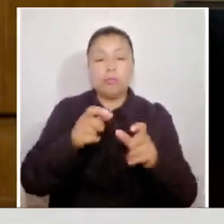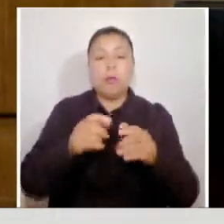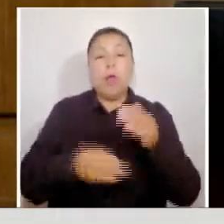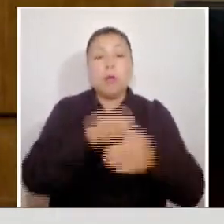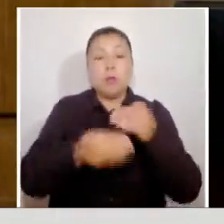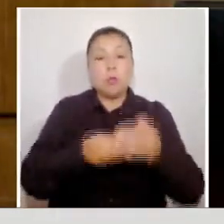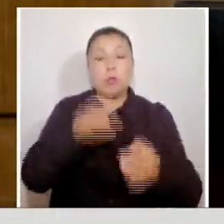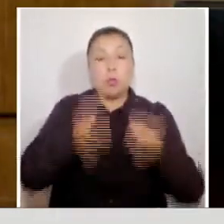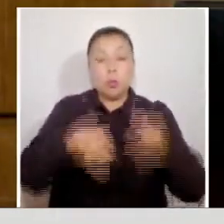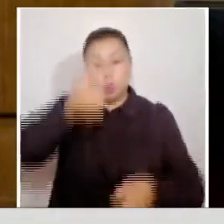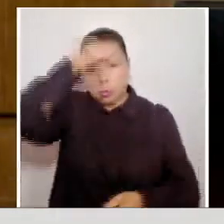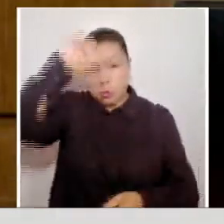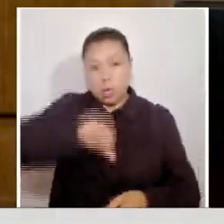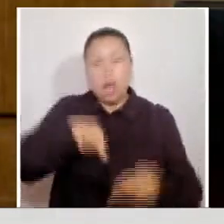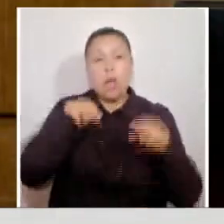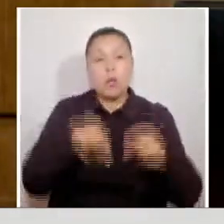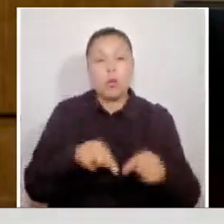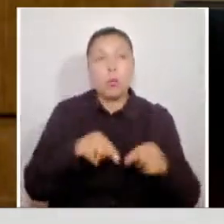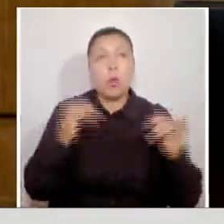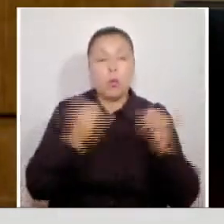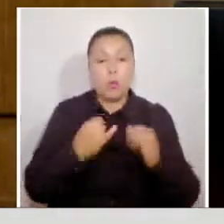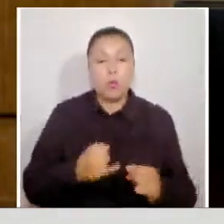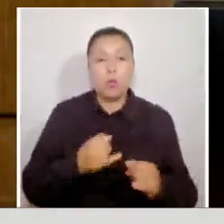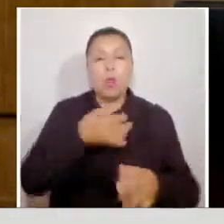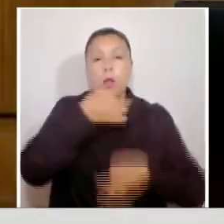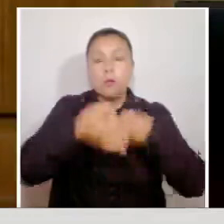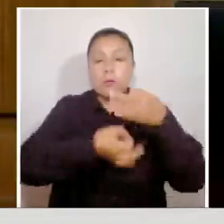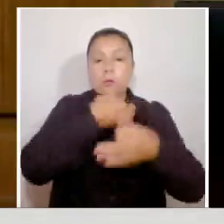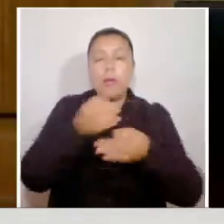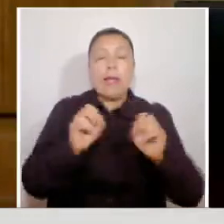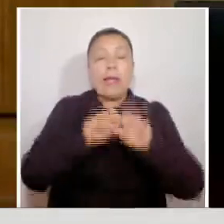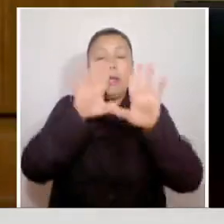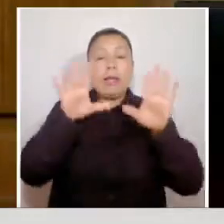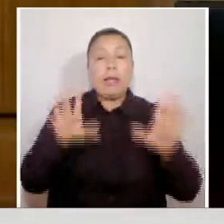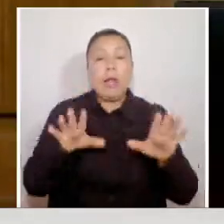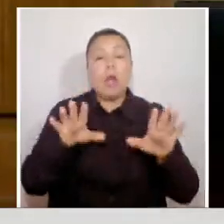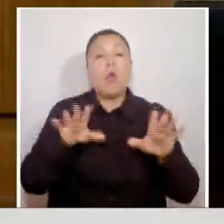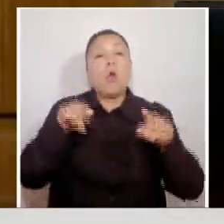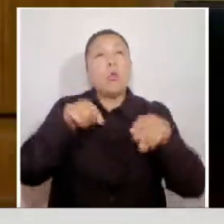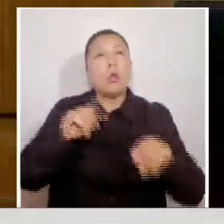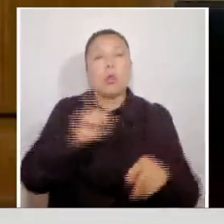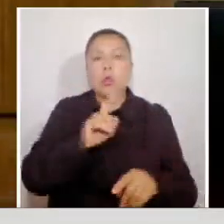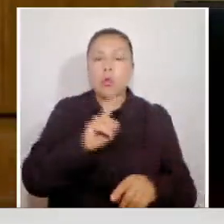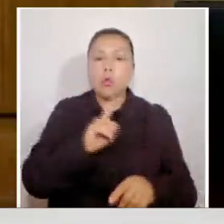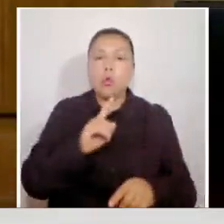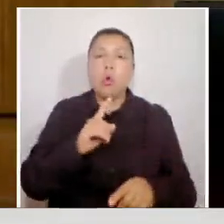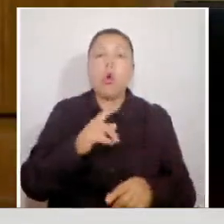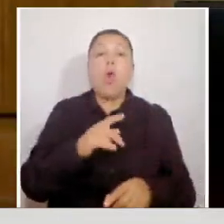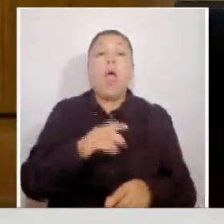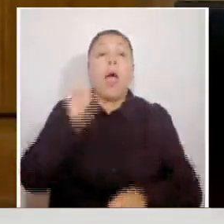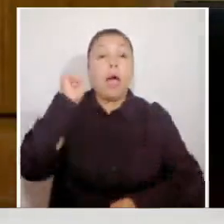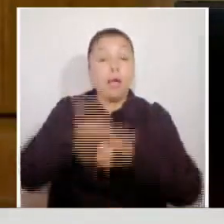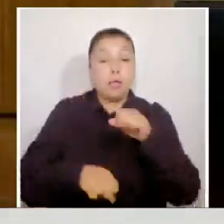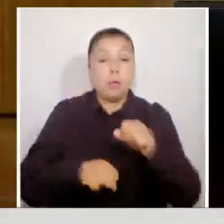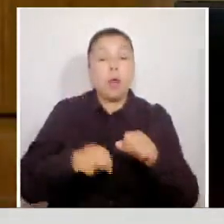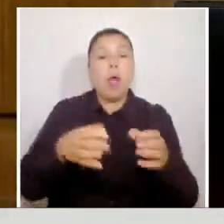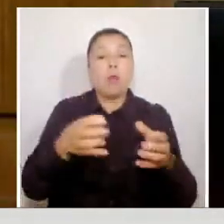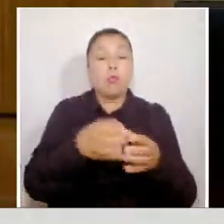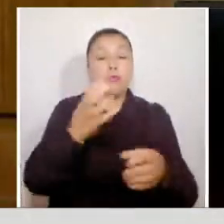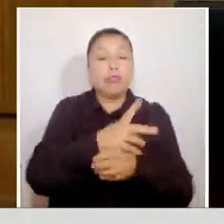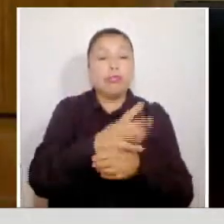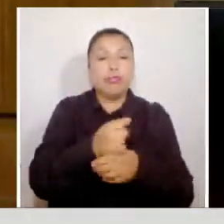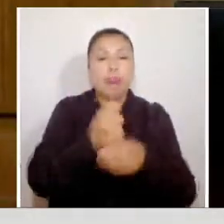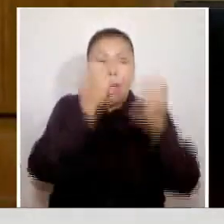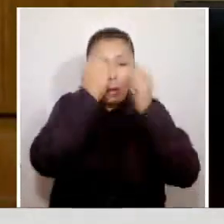estamos de alguna manera enviando un mensaje claro de que no toleraremos la violencia el crimen organizado o cualquier